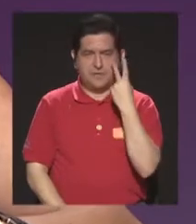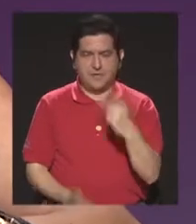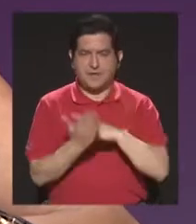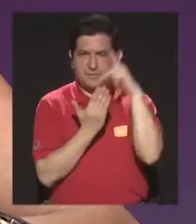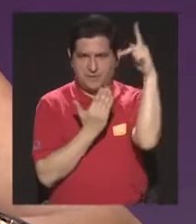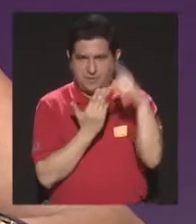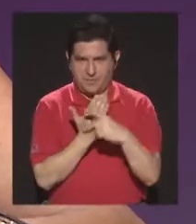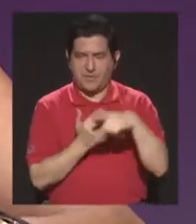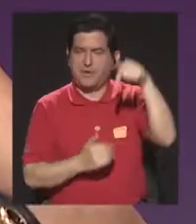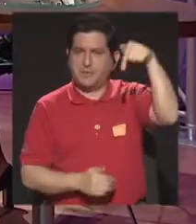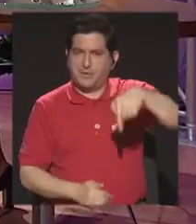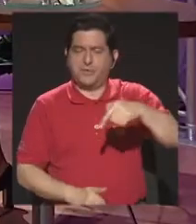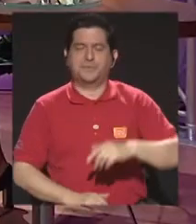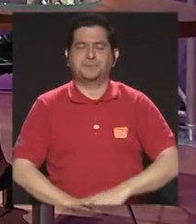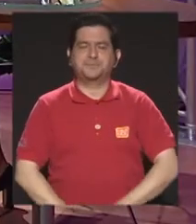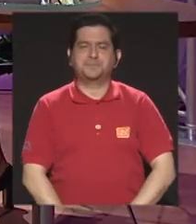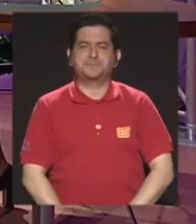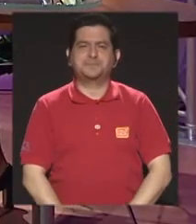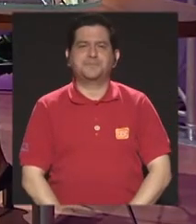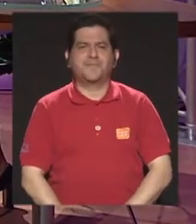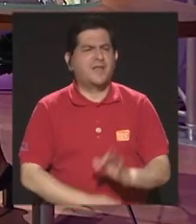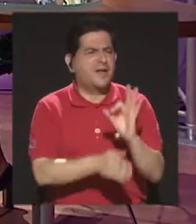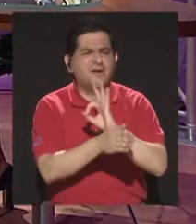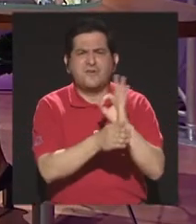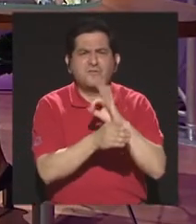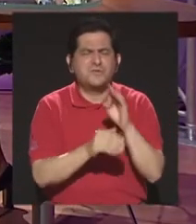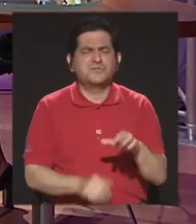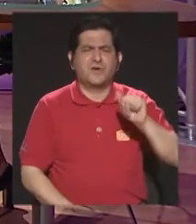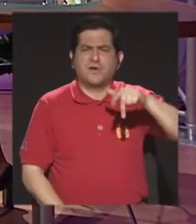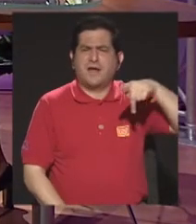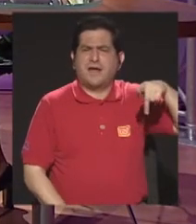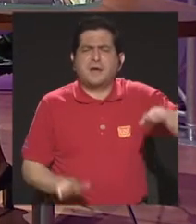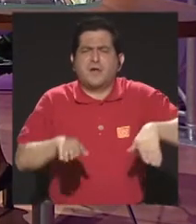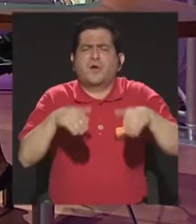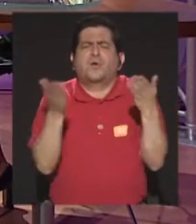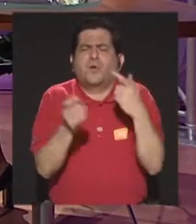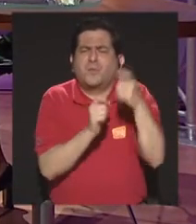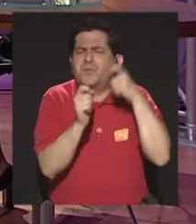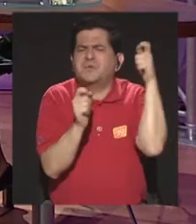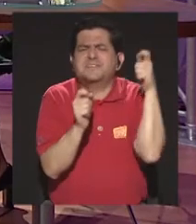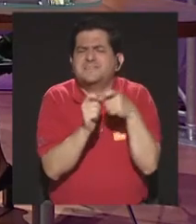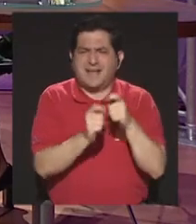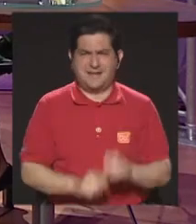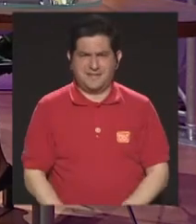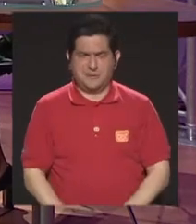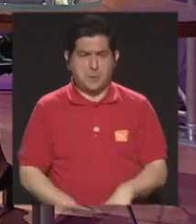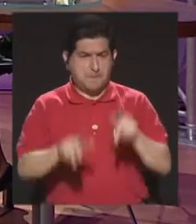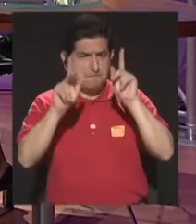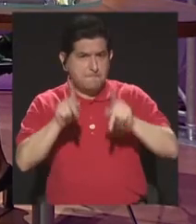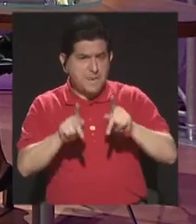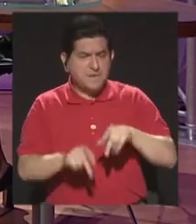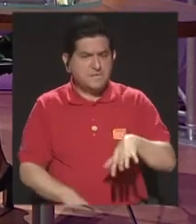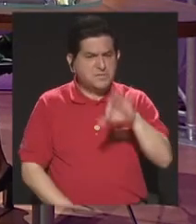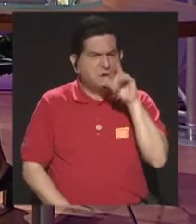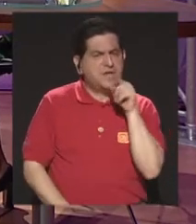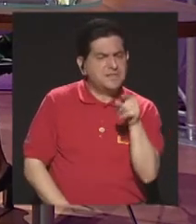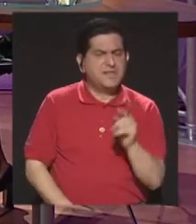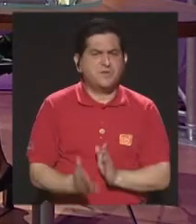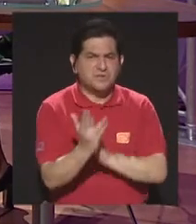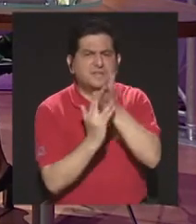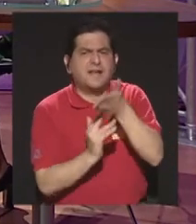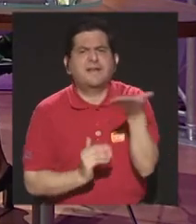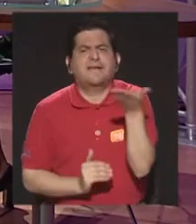viendo hoy. ¿Cómo funciona esta aplicación? Exactamente, ¿qué es lo que las personas se van a encontrar cuando